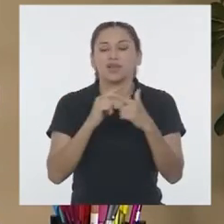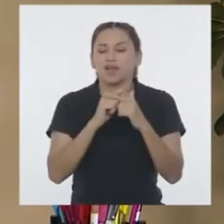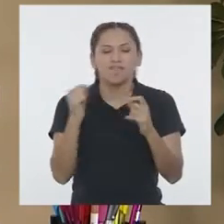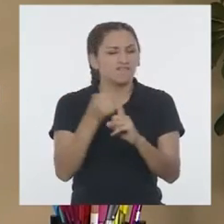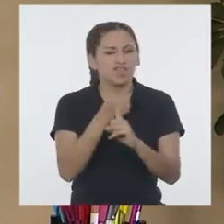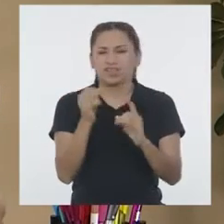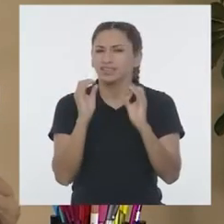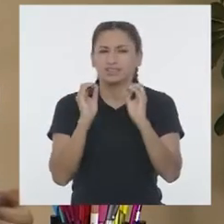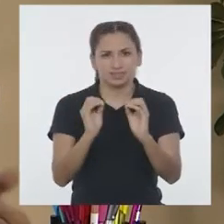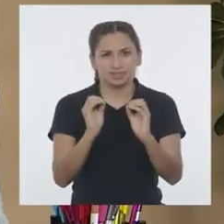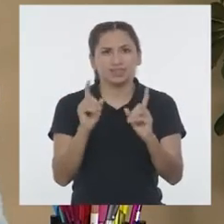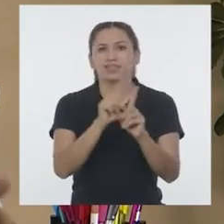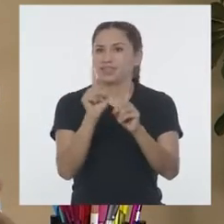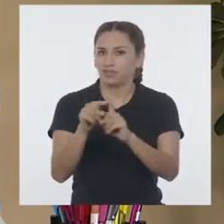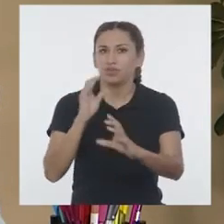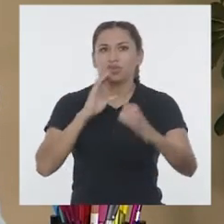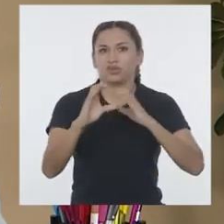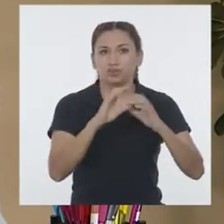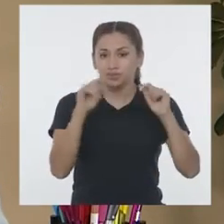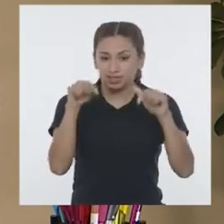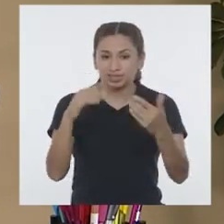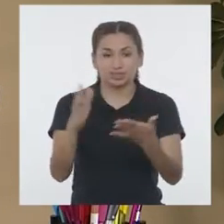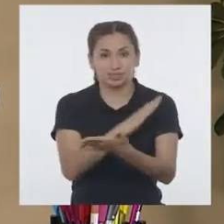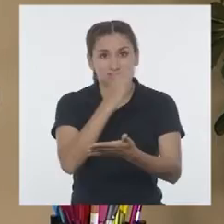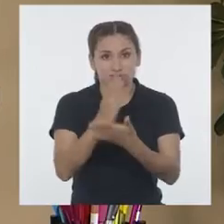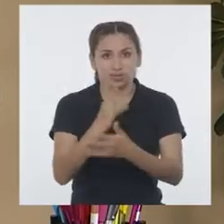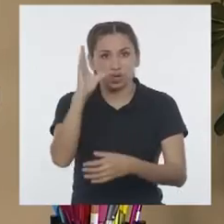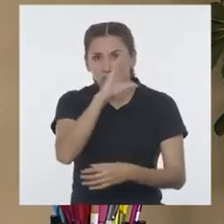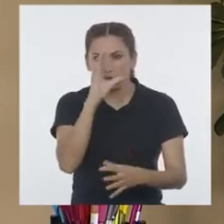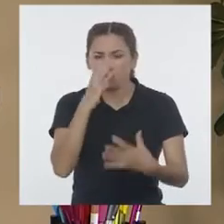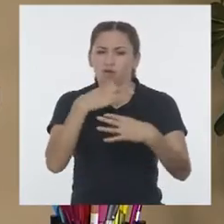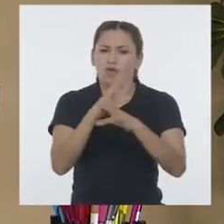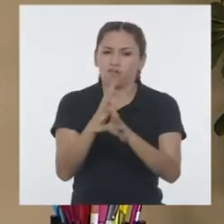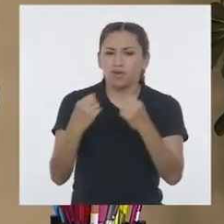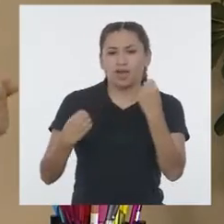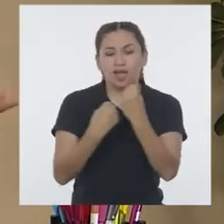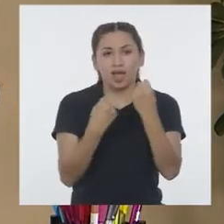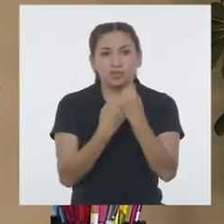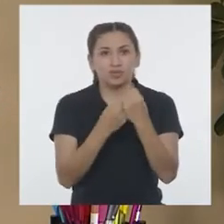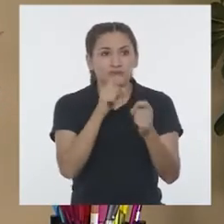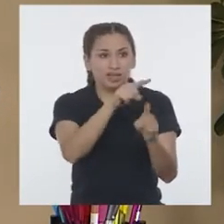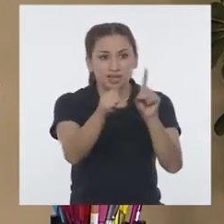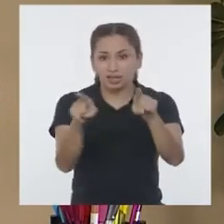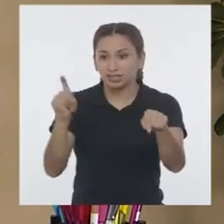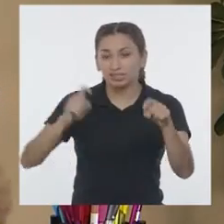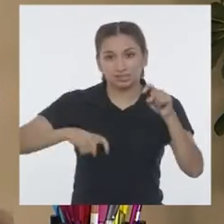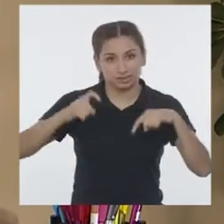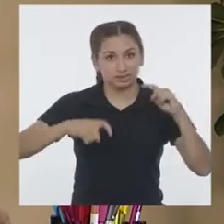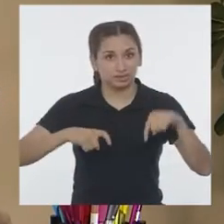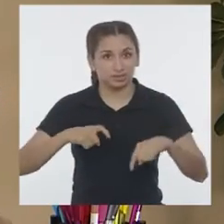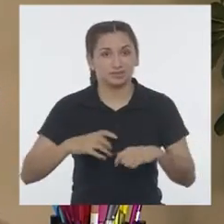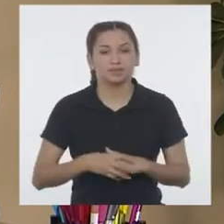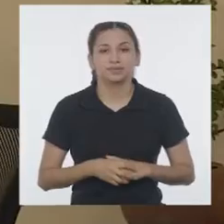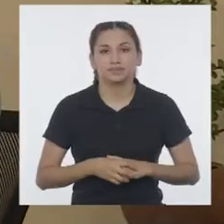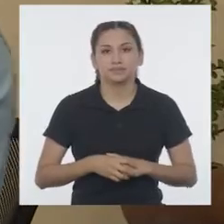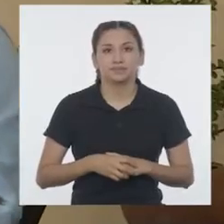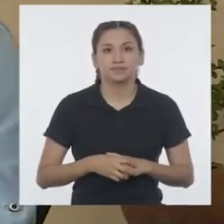violencia, así como también conversar sobre esta problemática para buscar formas de apoyar a quienes lo necesiten.